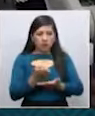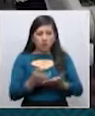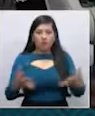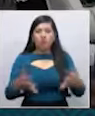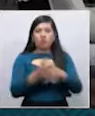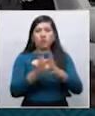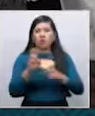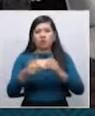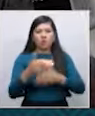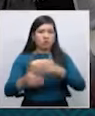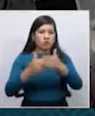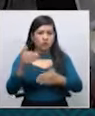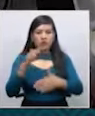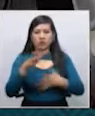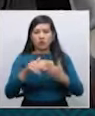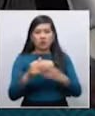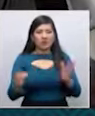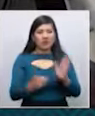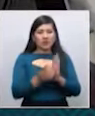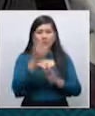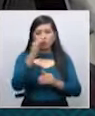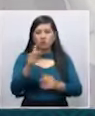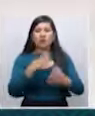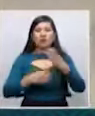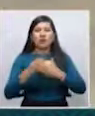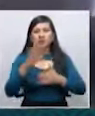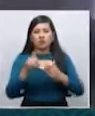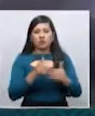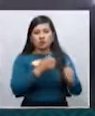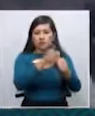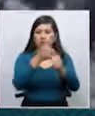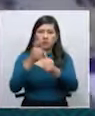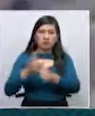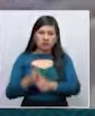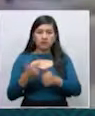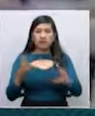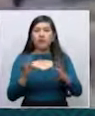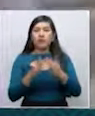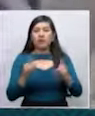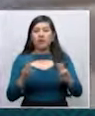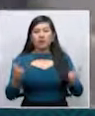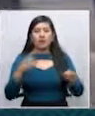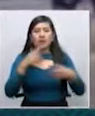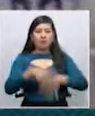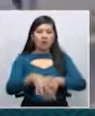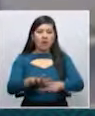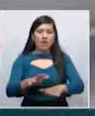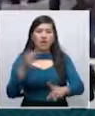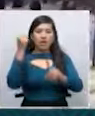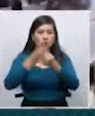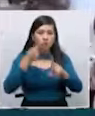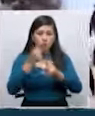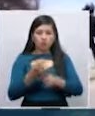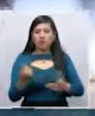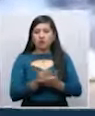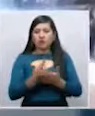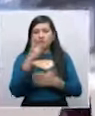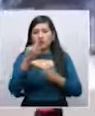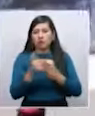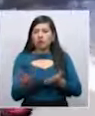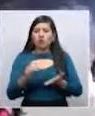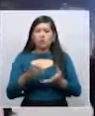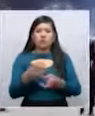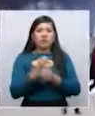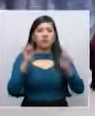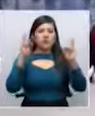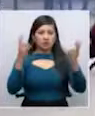prosperidad, bloqueando el desarrollo, todo por apetitos personales. Las luchas, las marchas, los bloqueos siempre han sido por reivindicaciones sociales.